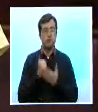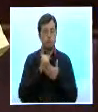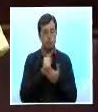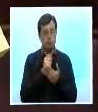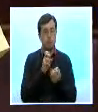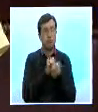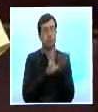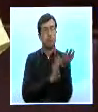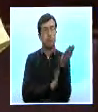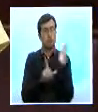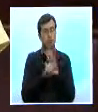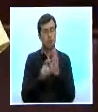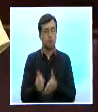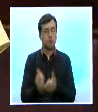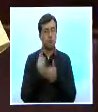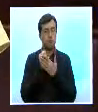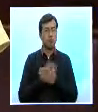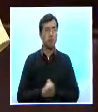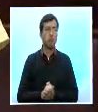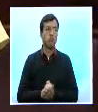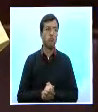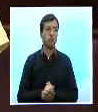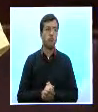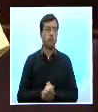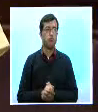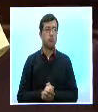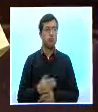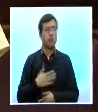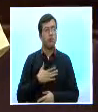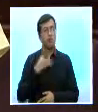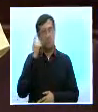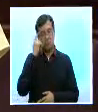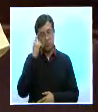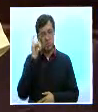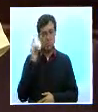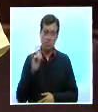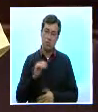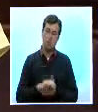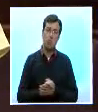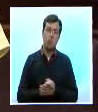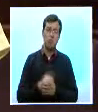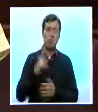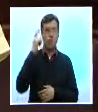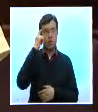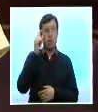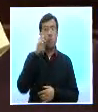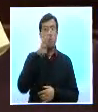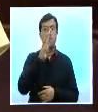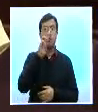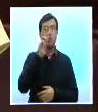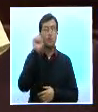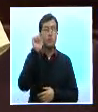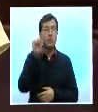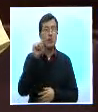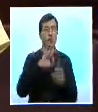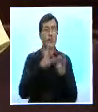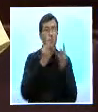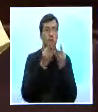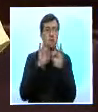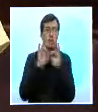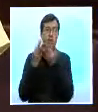proyecto de ley pero yo no interno llegó ahí yo pienso que somos 46 mil familias que